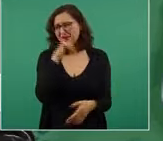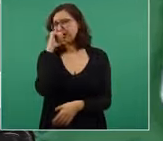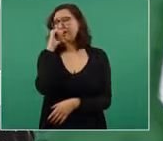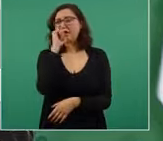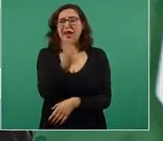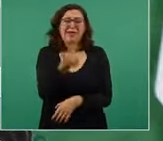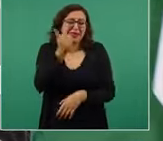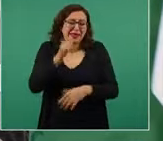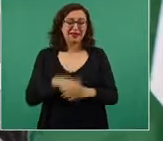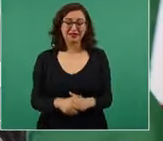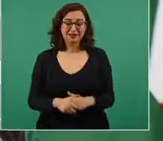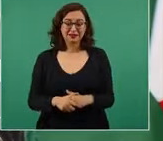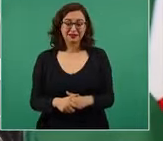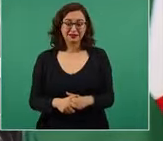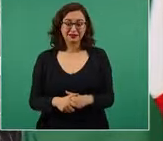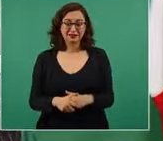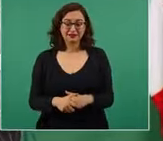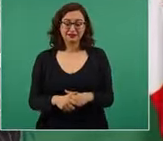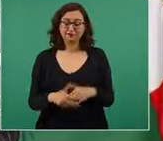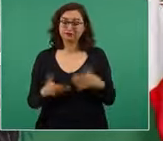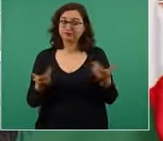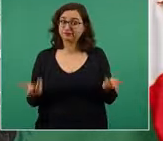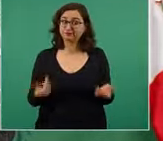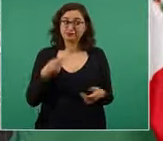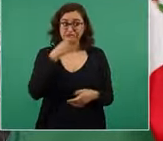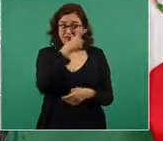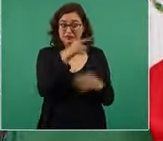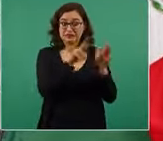esas revistas famosas están